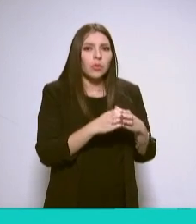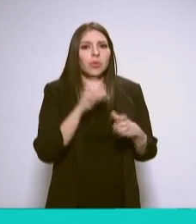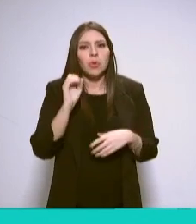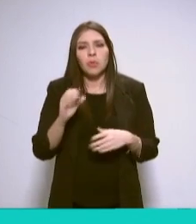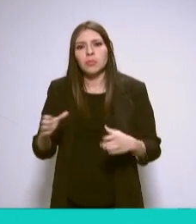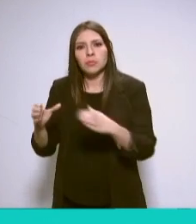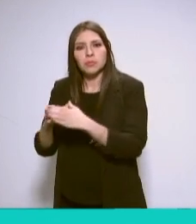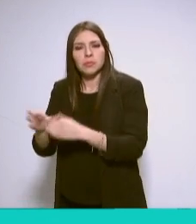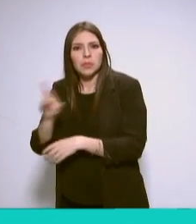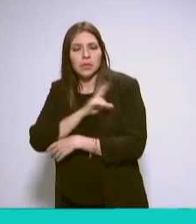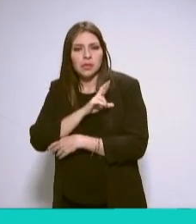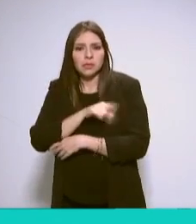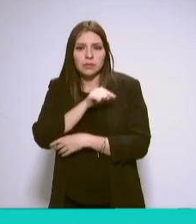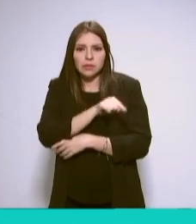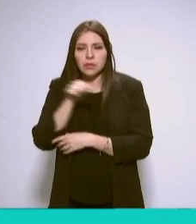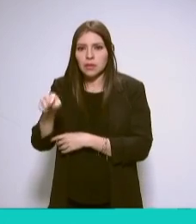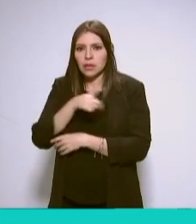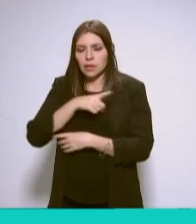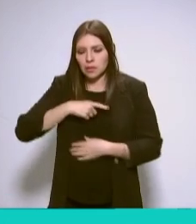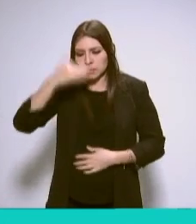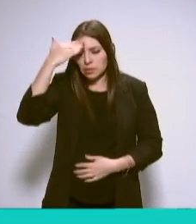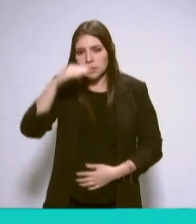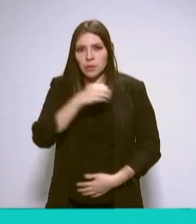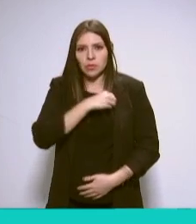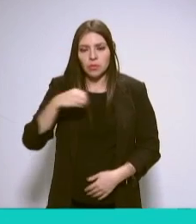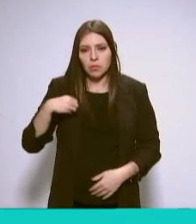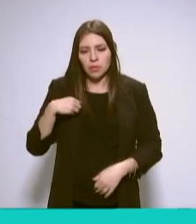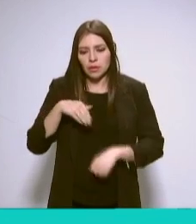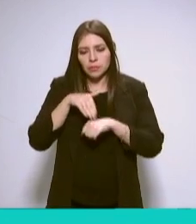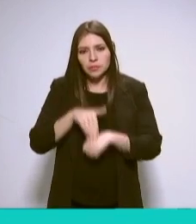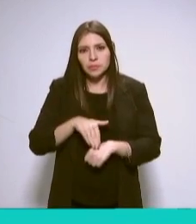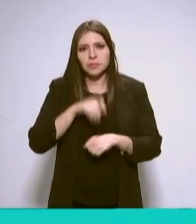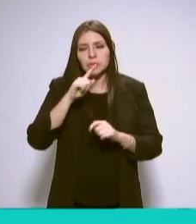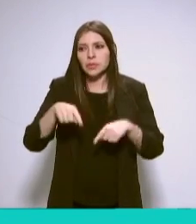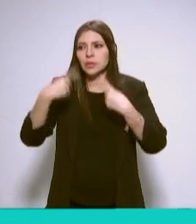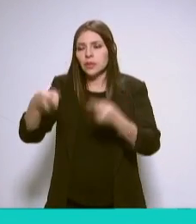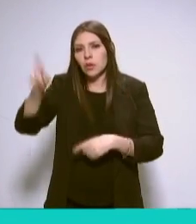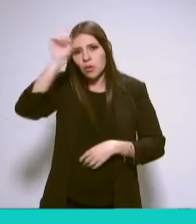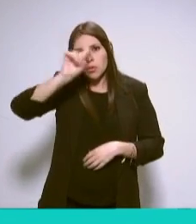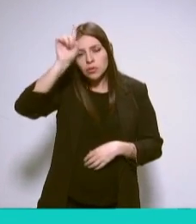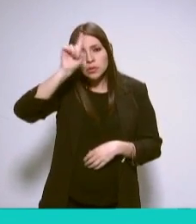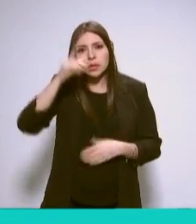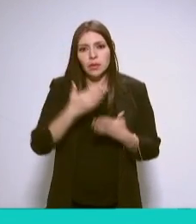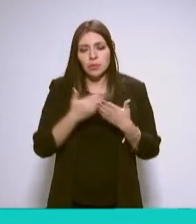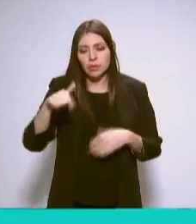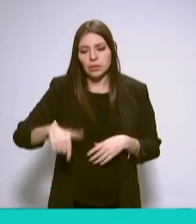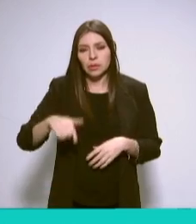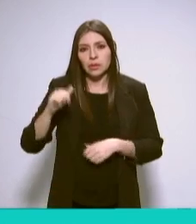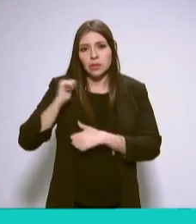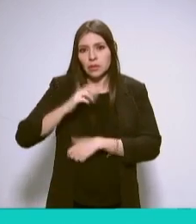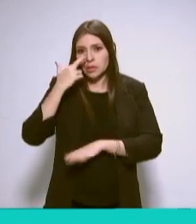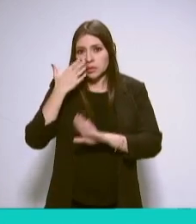conocer los derechos que la Ley de Protección de Datos Personales le da a los particulares, y que este instituto es el competente